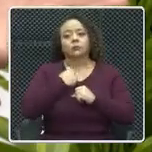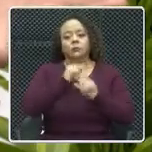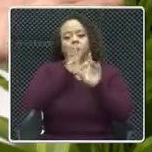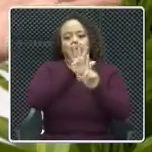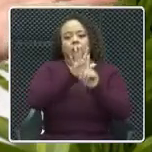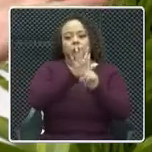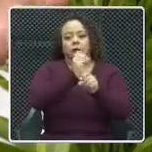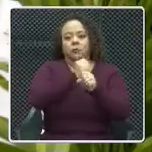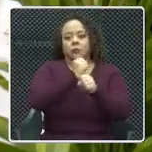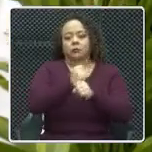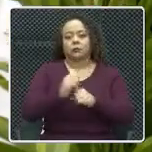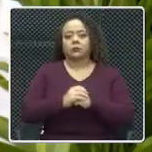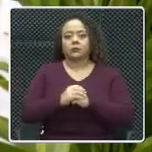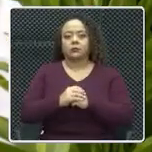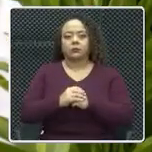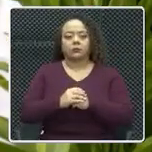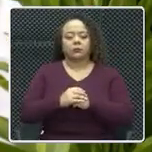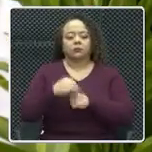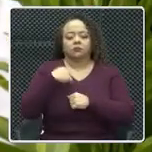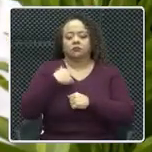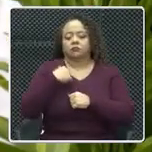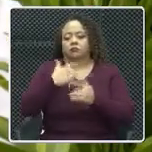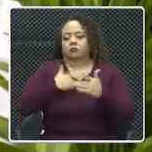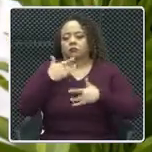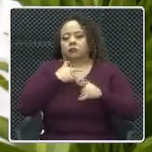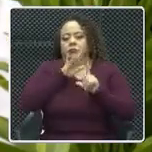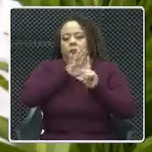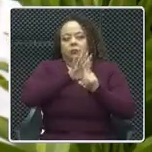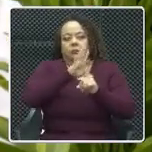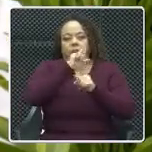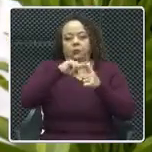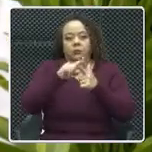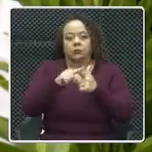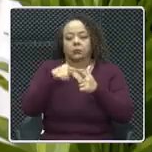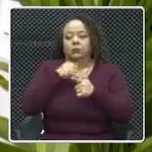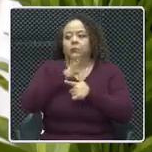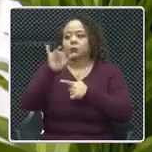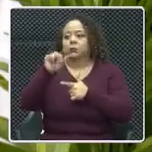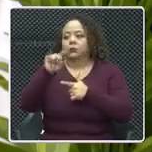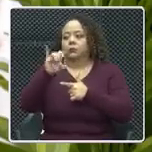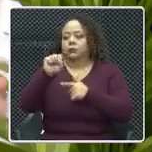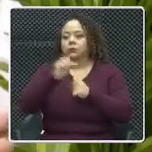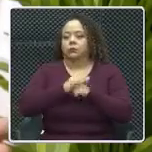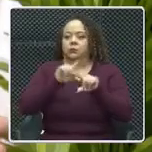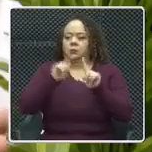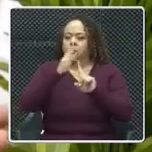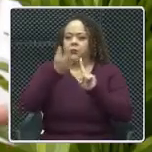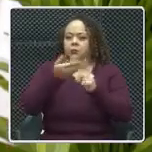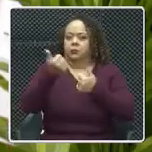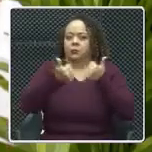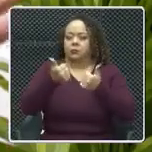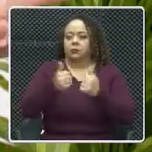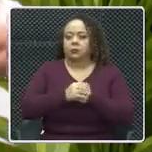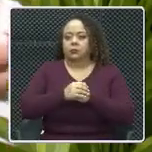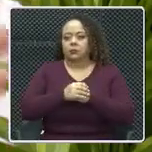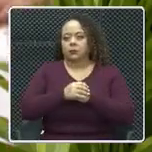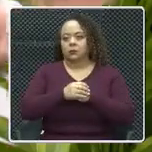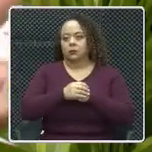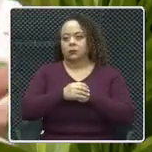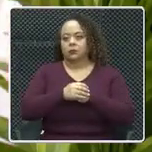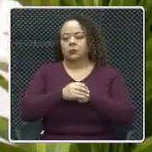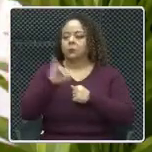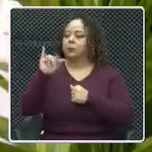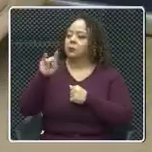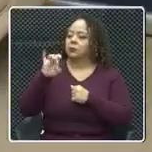acoso laboral, ¿verdad? Ya yo me he sentido acosado y entonces, ya voy al INSS. Pero ¿cuál es el daño? Sí. ¿Cuál es la enfermedad? El